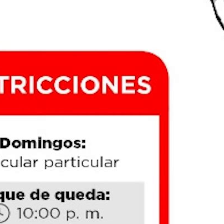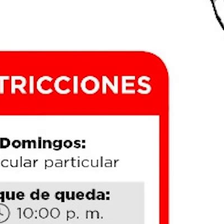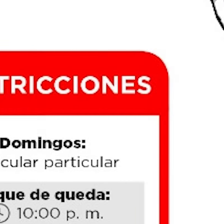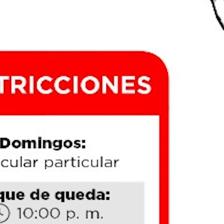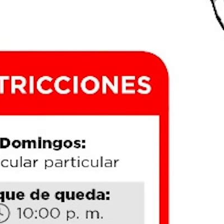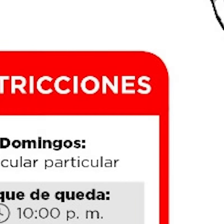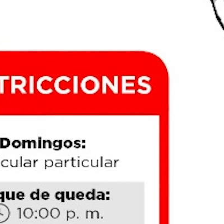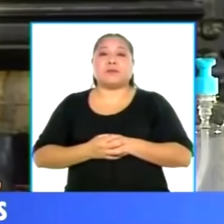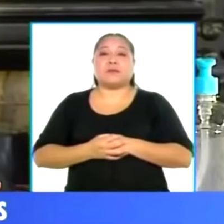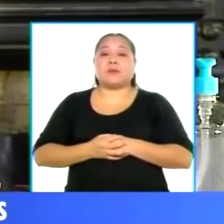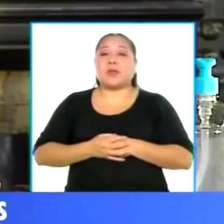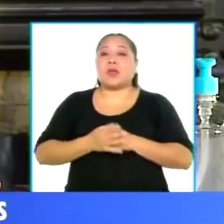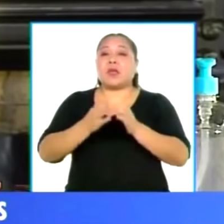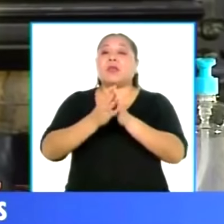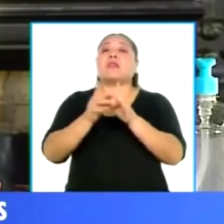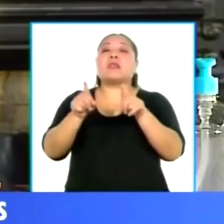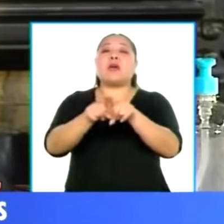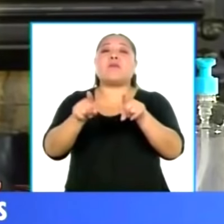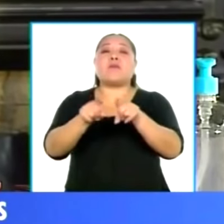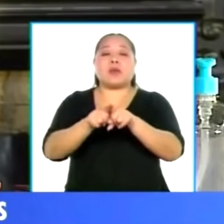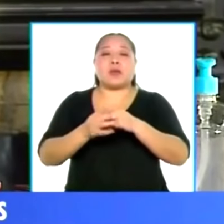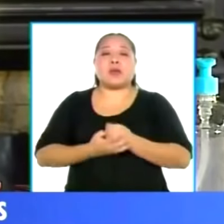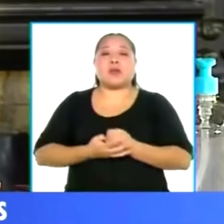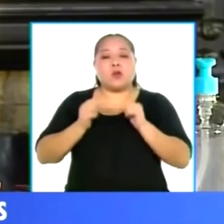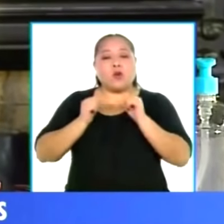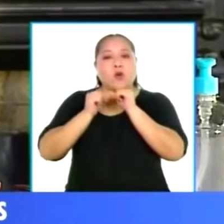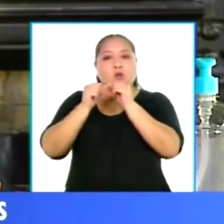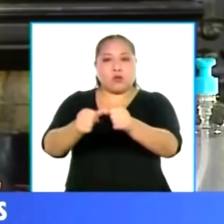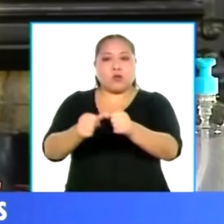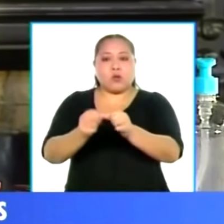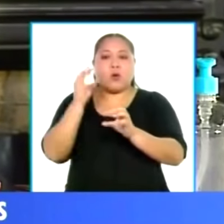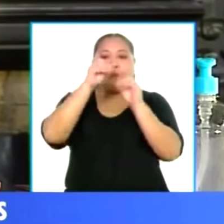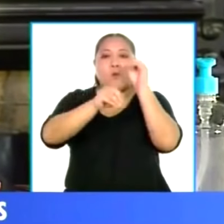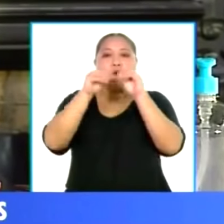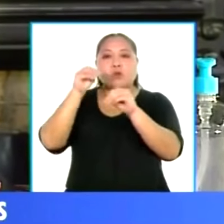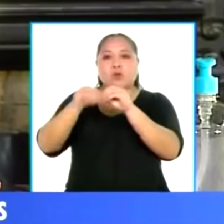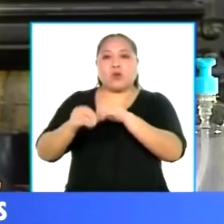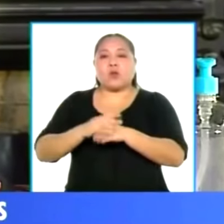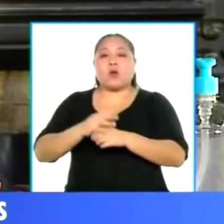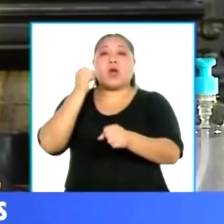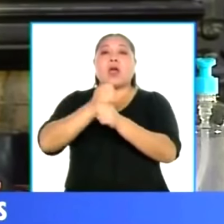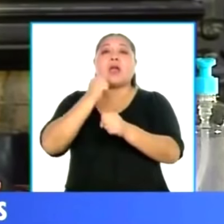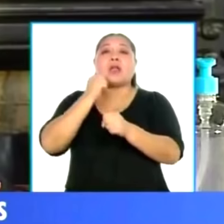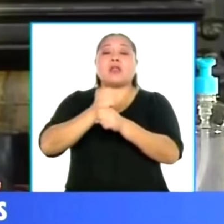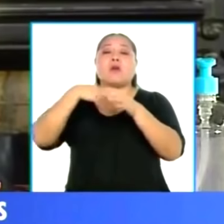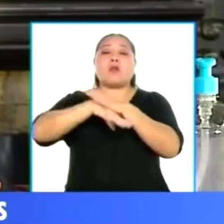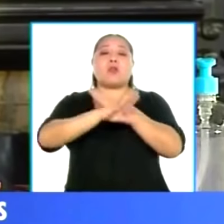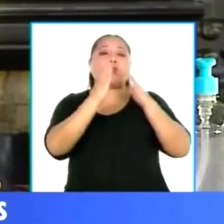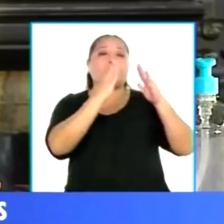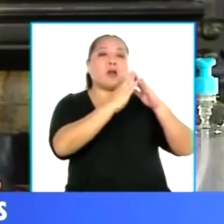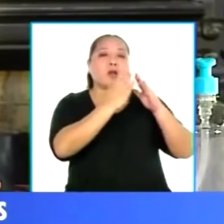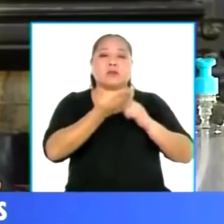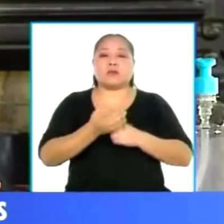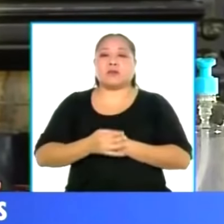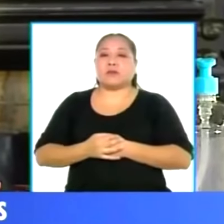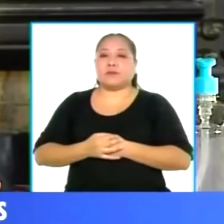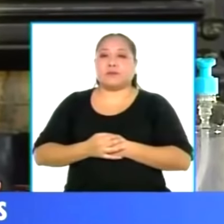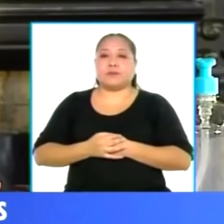marzo el 14 de marzo se acabó la cuarentena ahora se ha impuesto un toque de queda